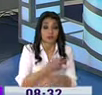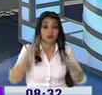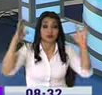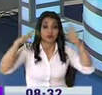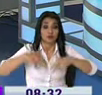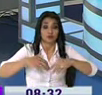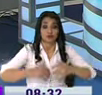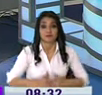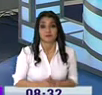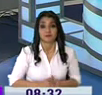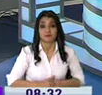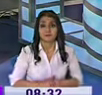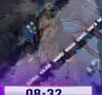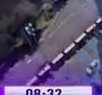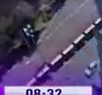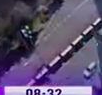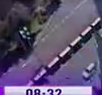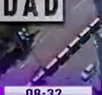aguas.